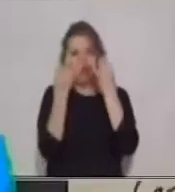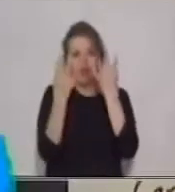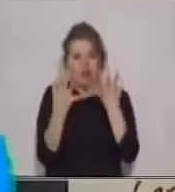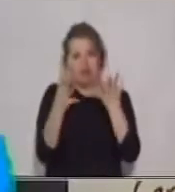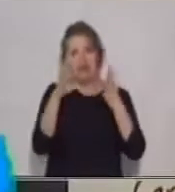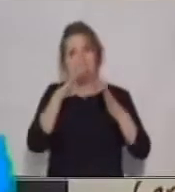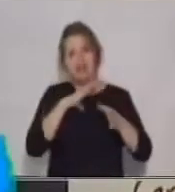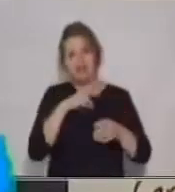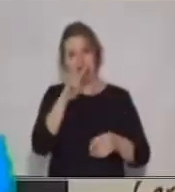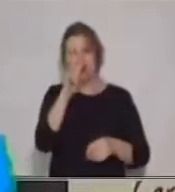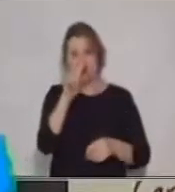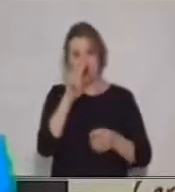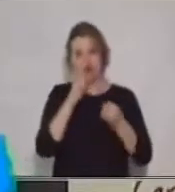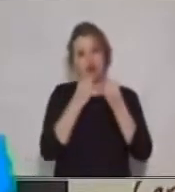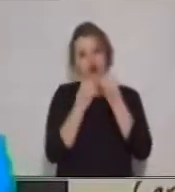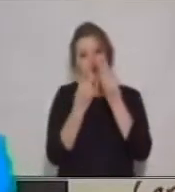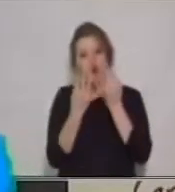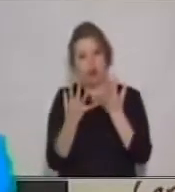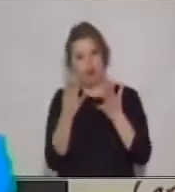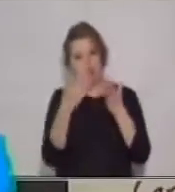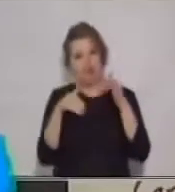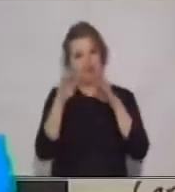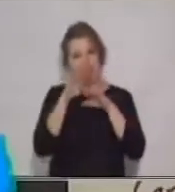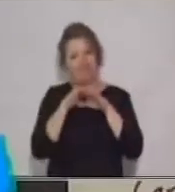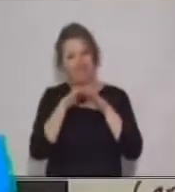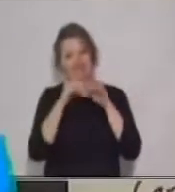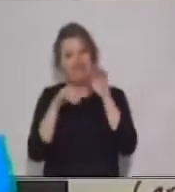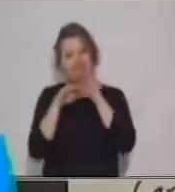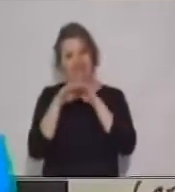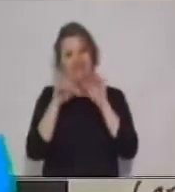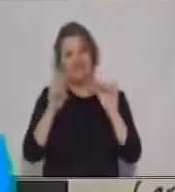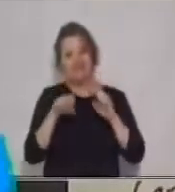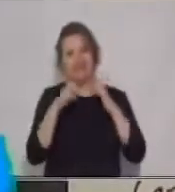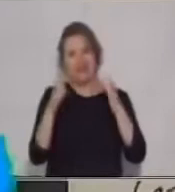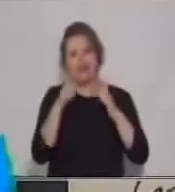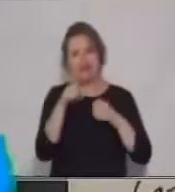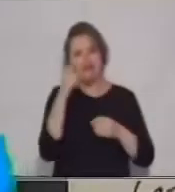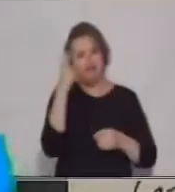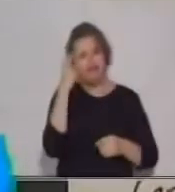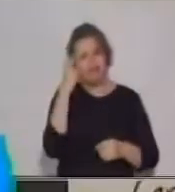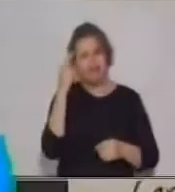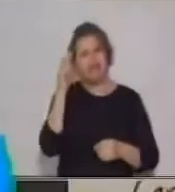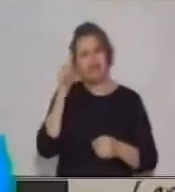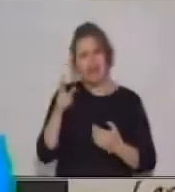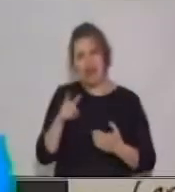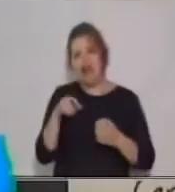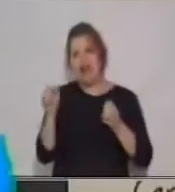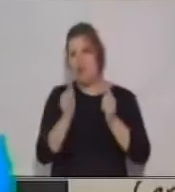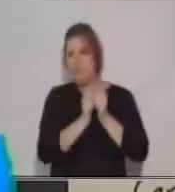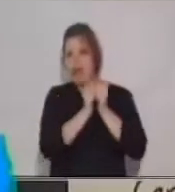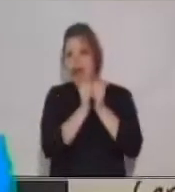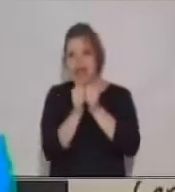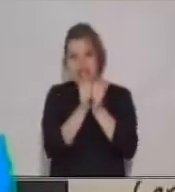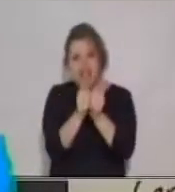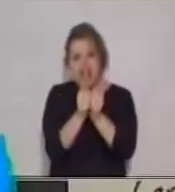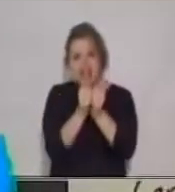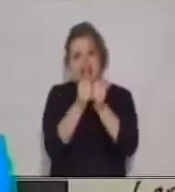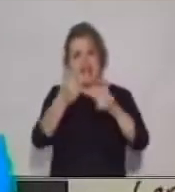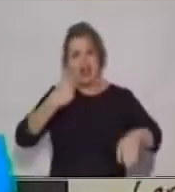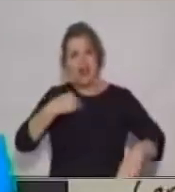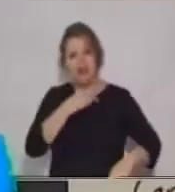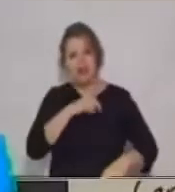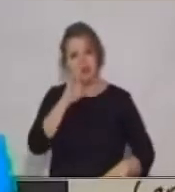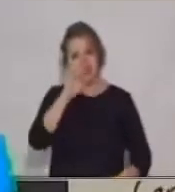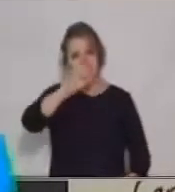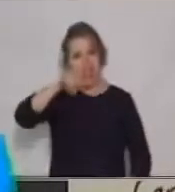Tenemos dos números más. Y esos dos números más que vienen acompañando a nuestros